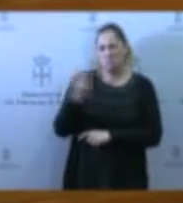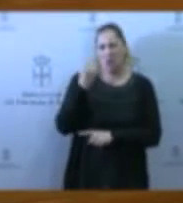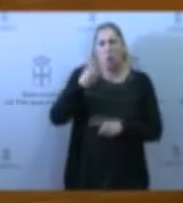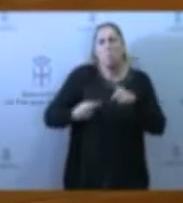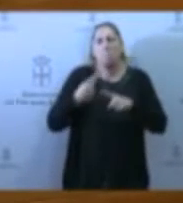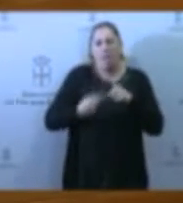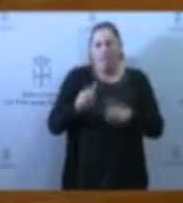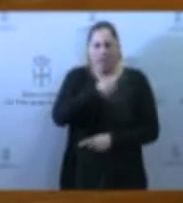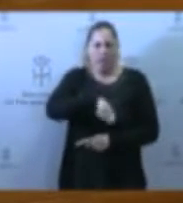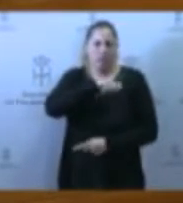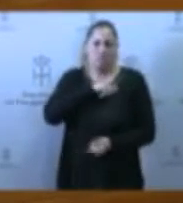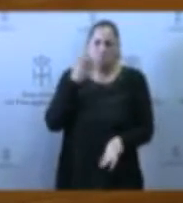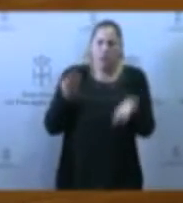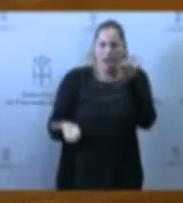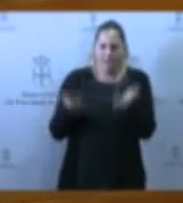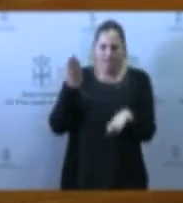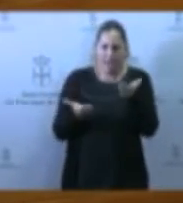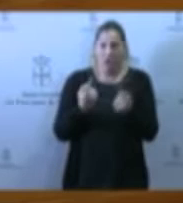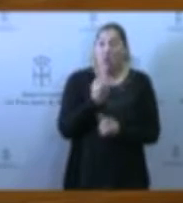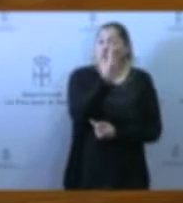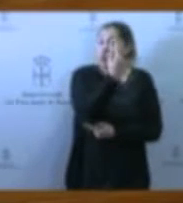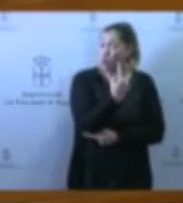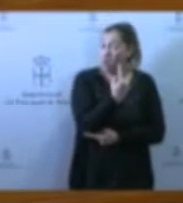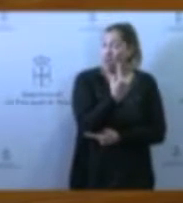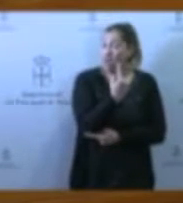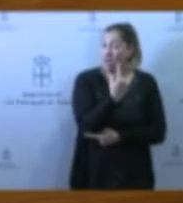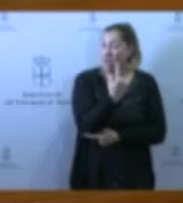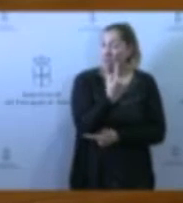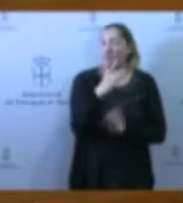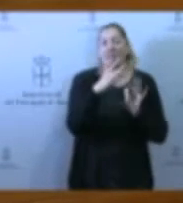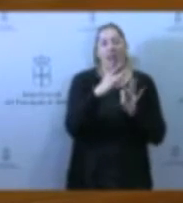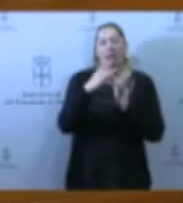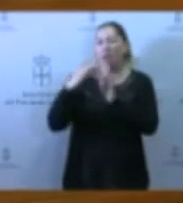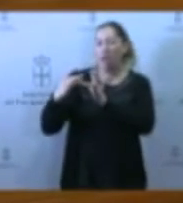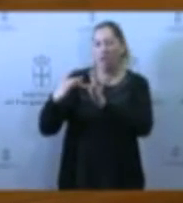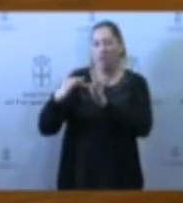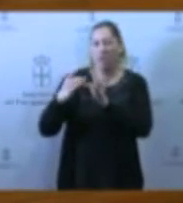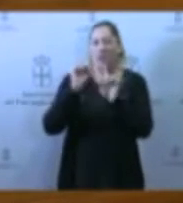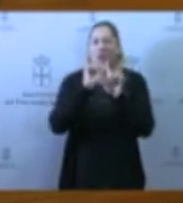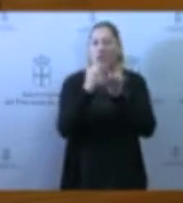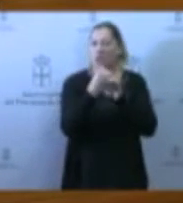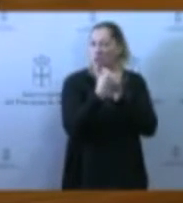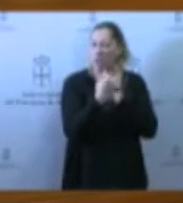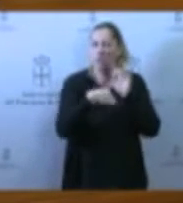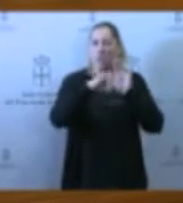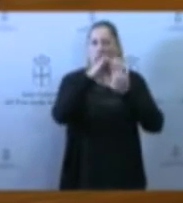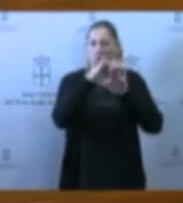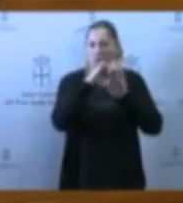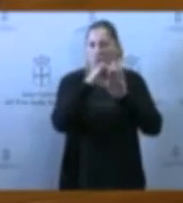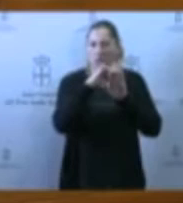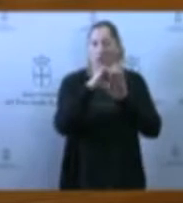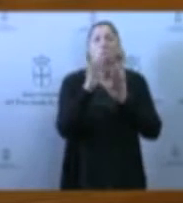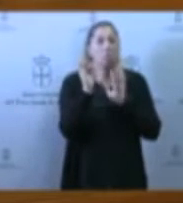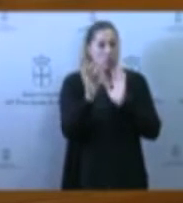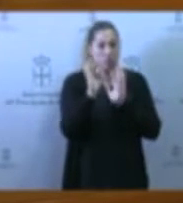España y en particular una de ellas es la que lidera ese índice en términos